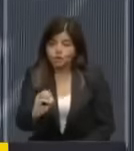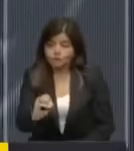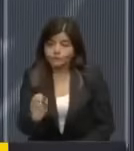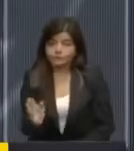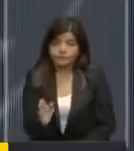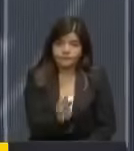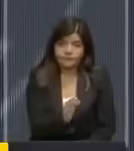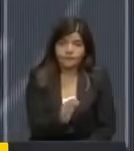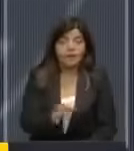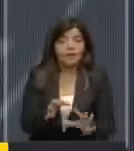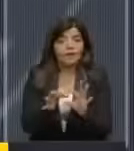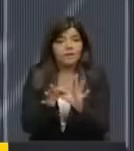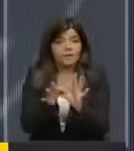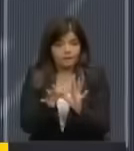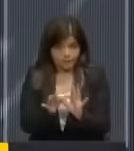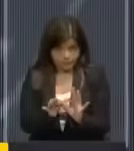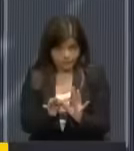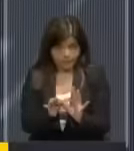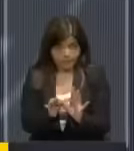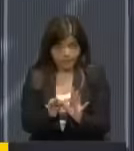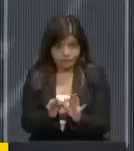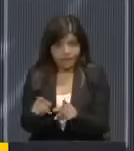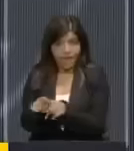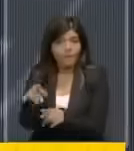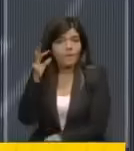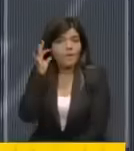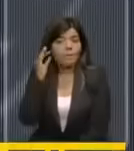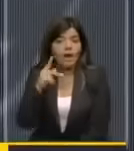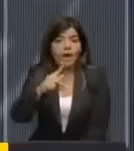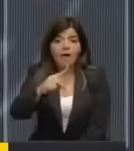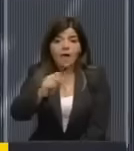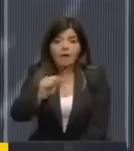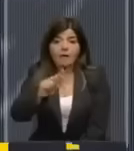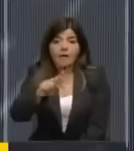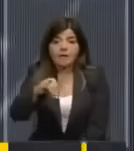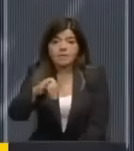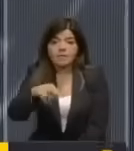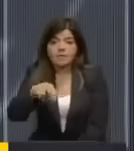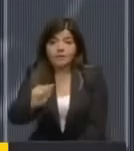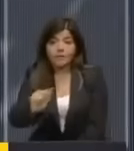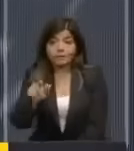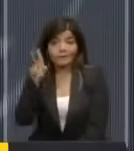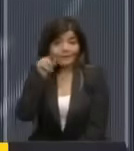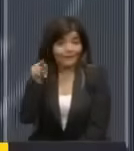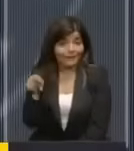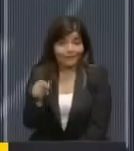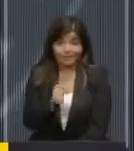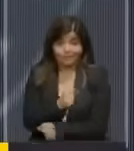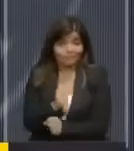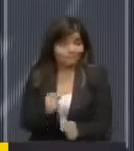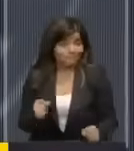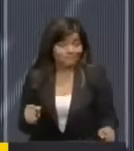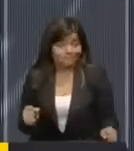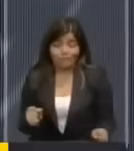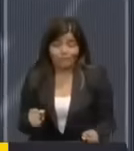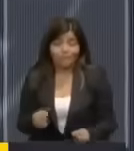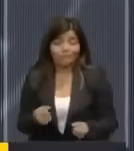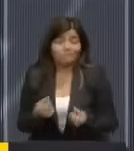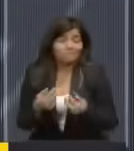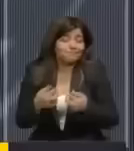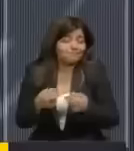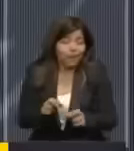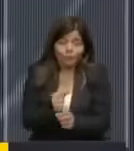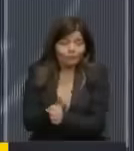Gracias a mi hermana Karina, porque sin ella nada de esto hubiera sido